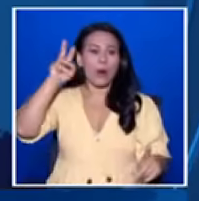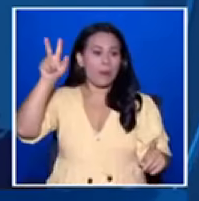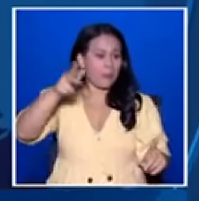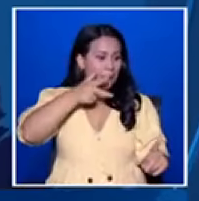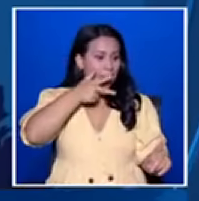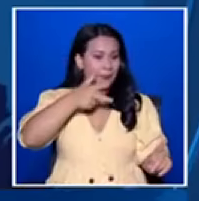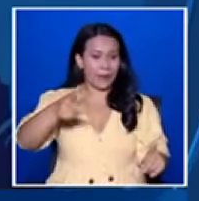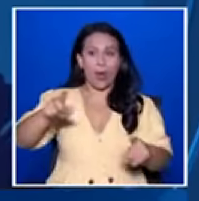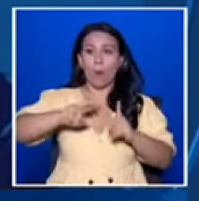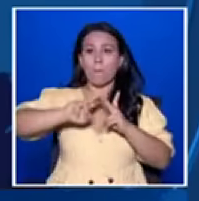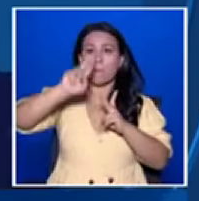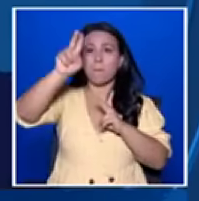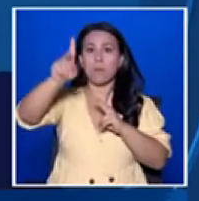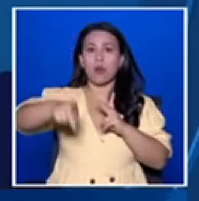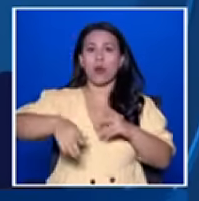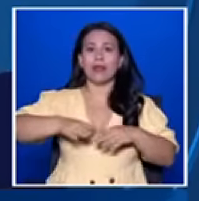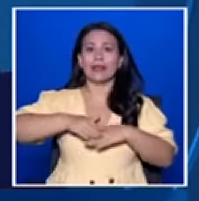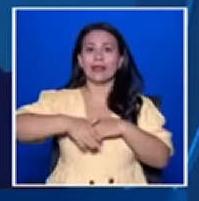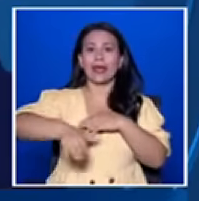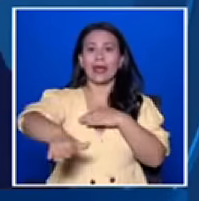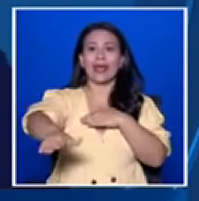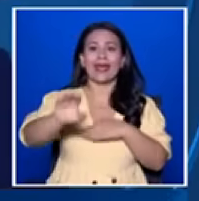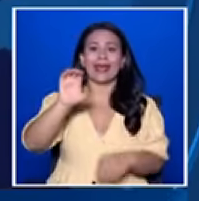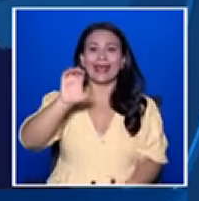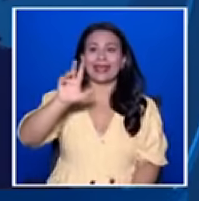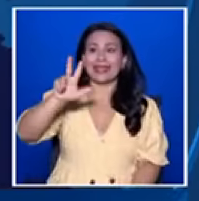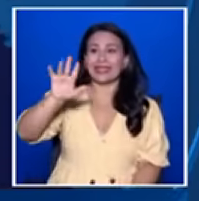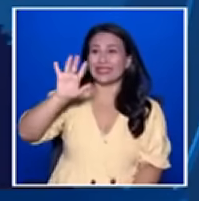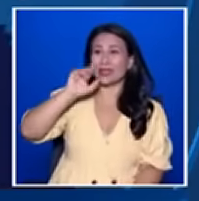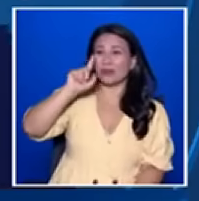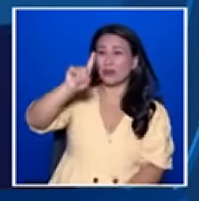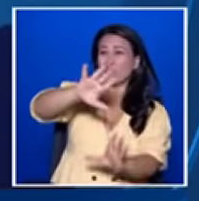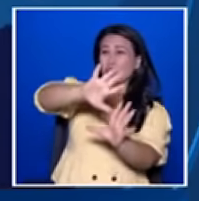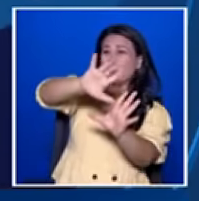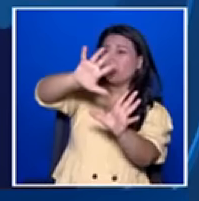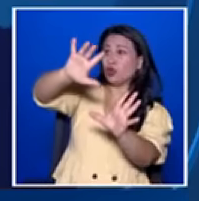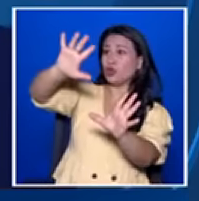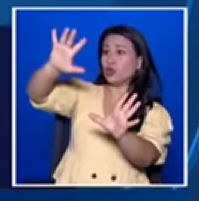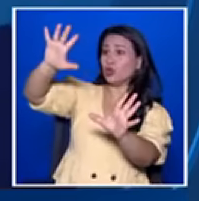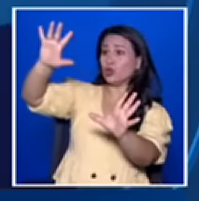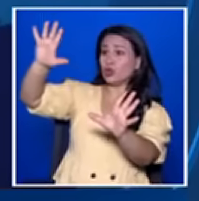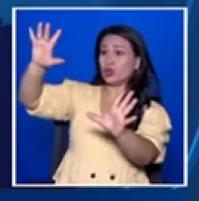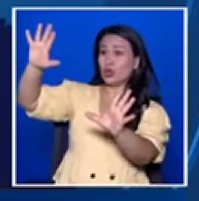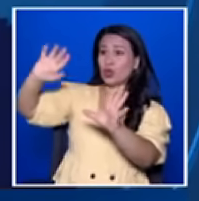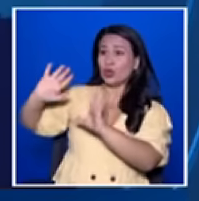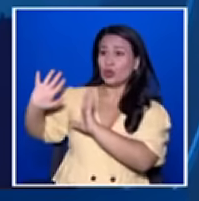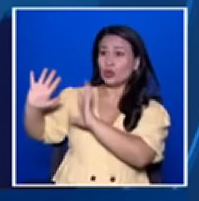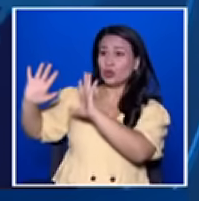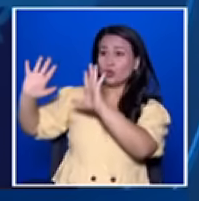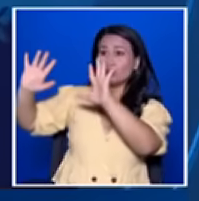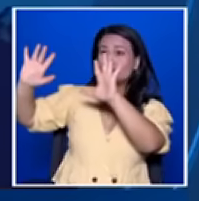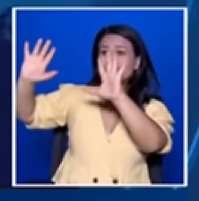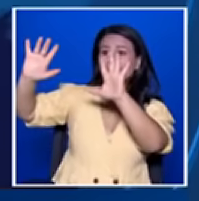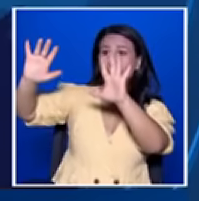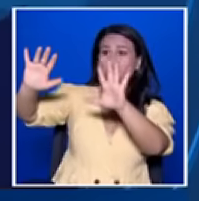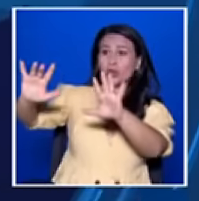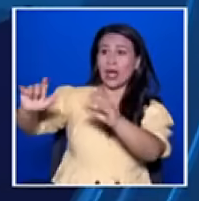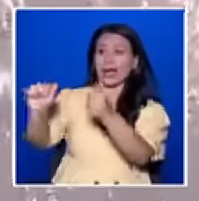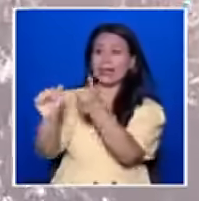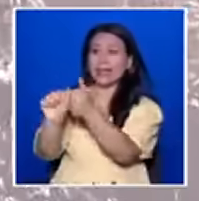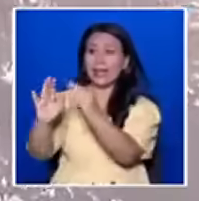captado desde el puente sobre la vía E35, se ve cómo en el mismo sector las llamas se acercaban a las